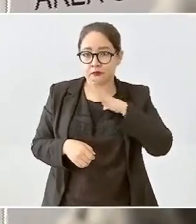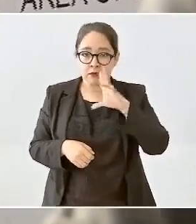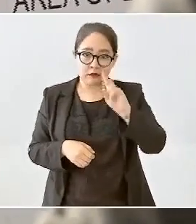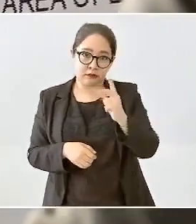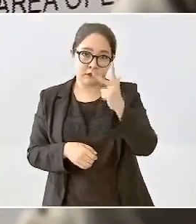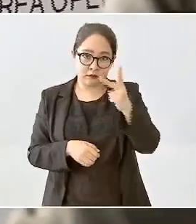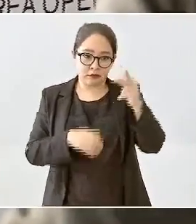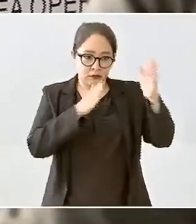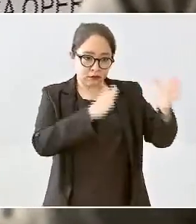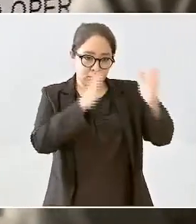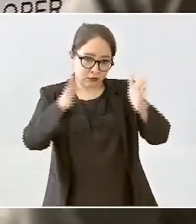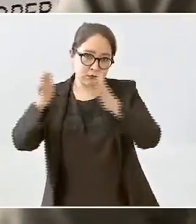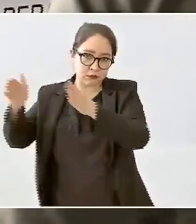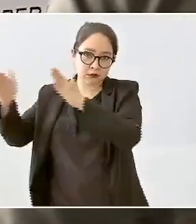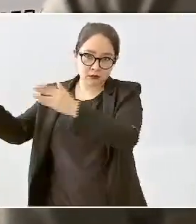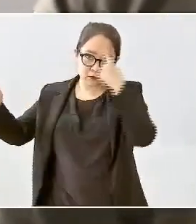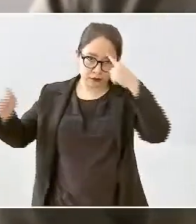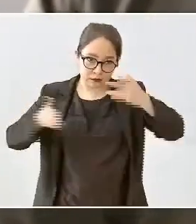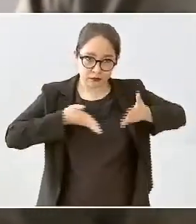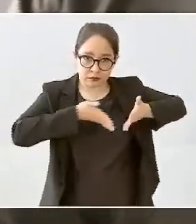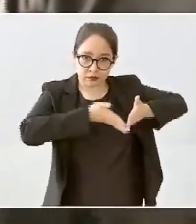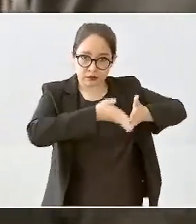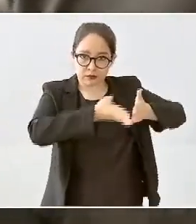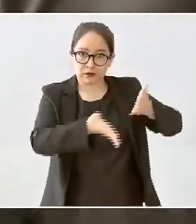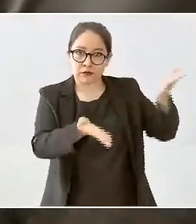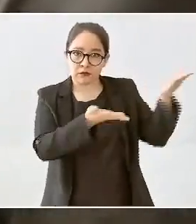38 posiciones de atraque. Entonces,